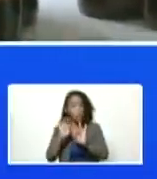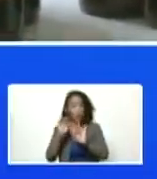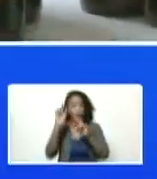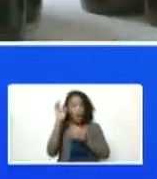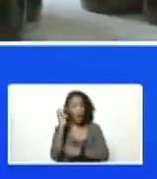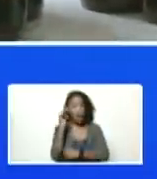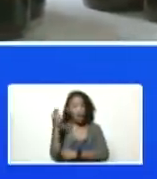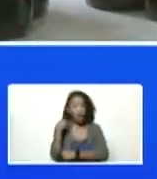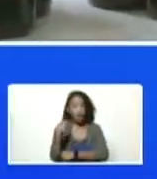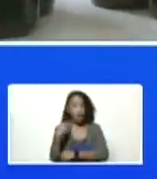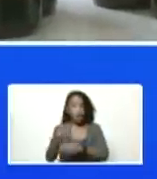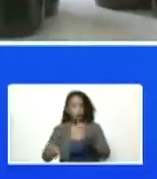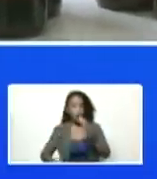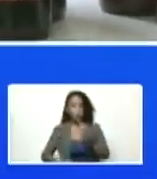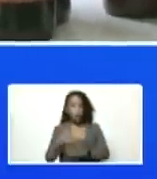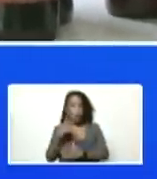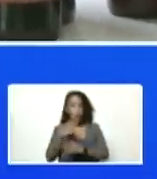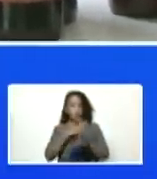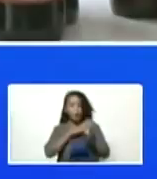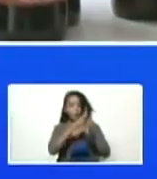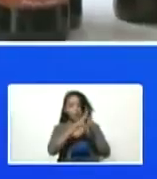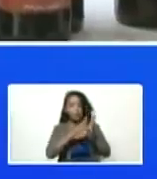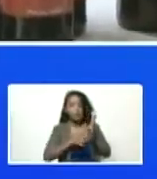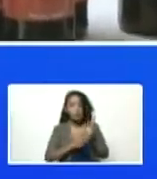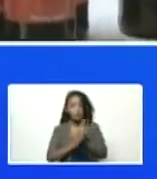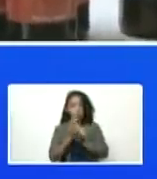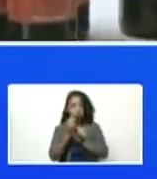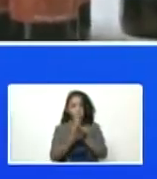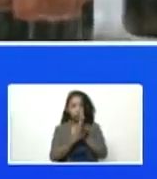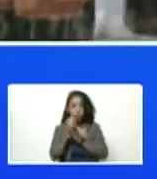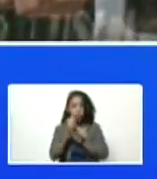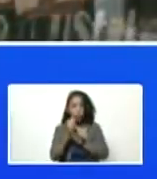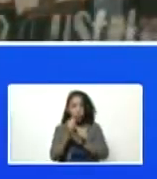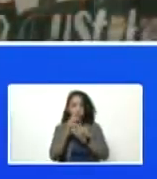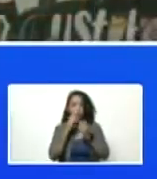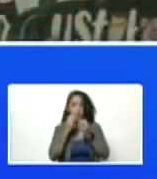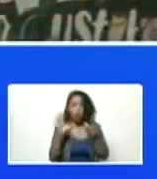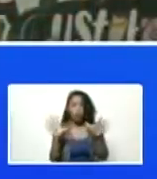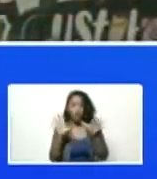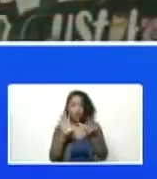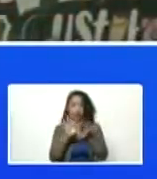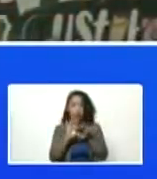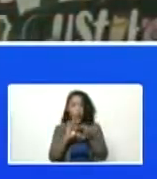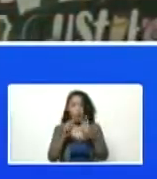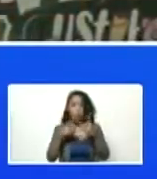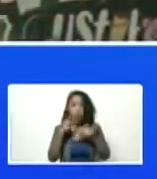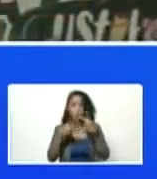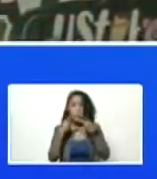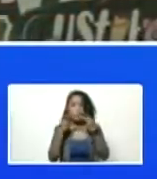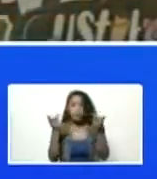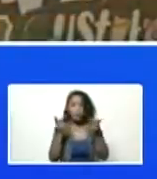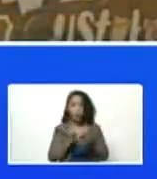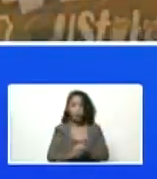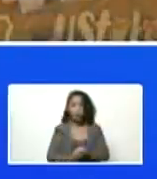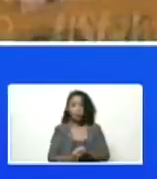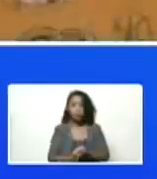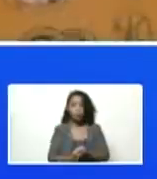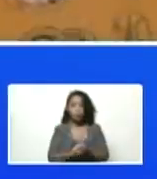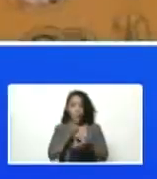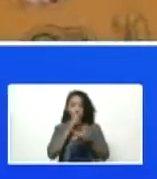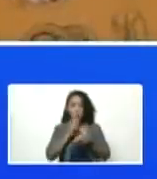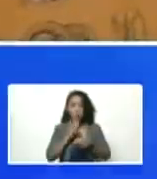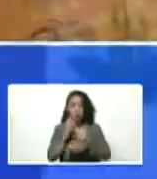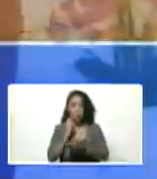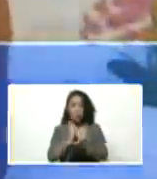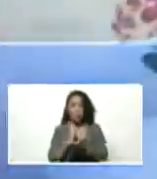financiamiento fundamental en el esquema del emprendimiento y bueno, la unificación de la política pública a través del Banco del Tesoro,